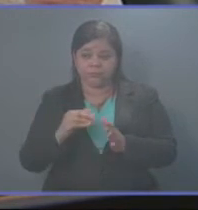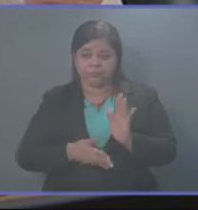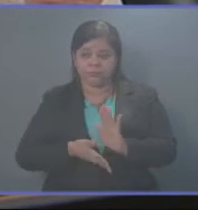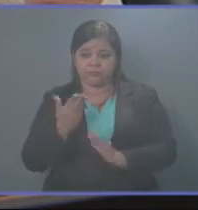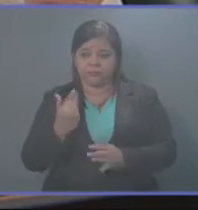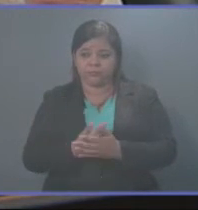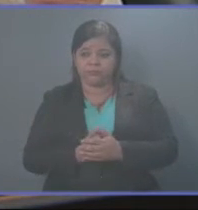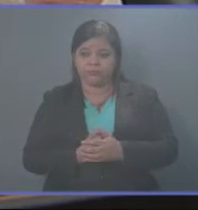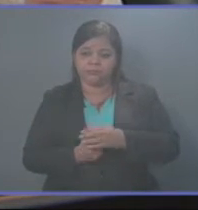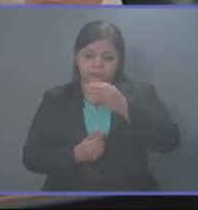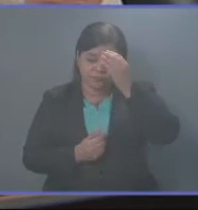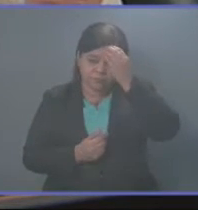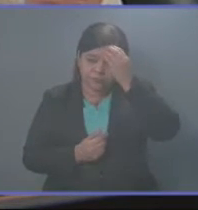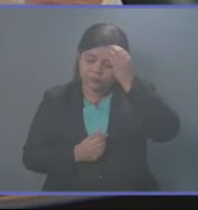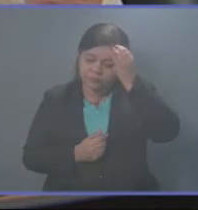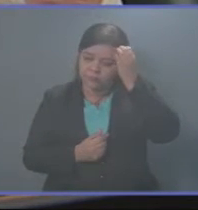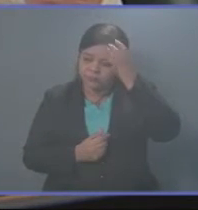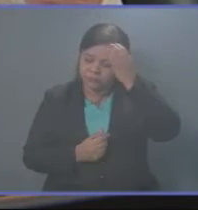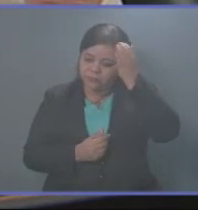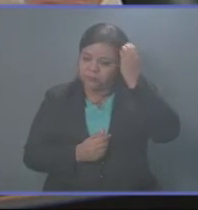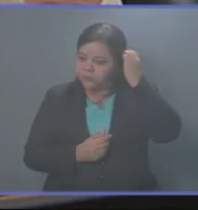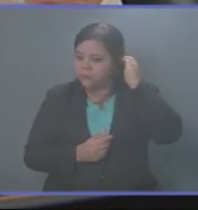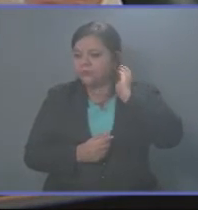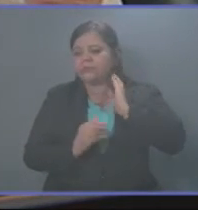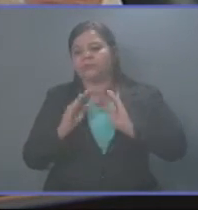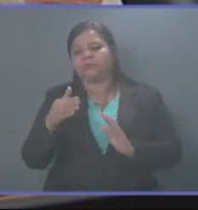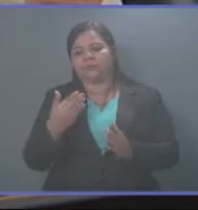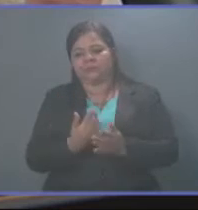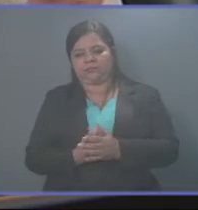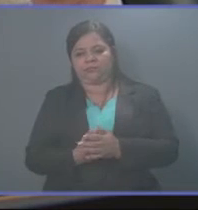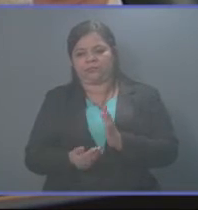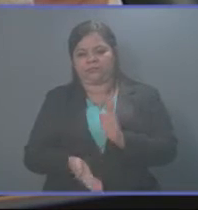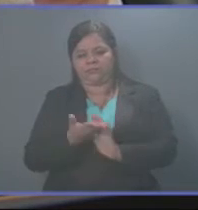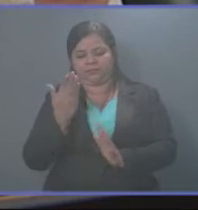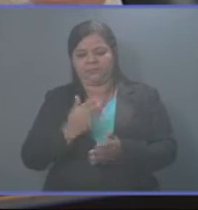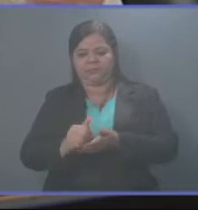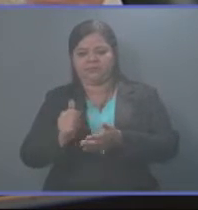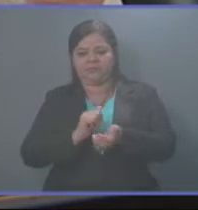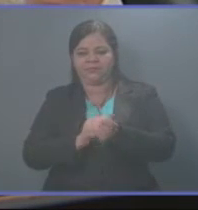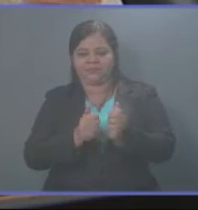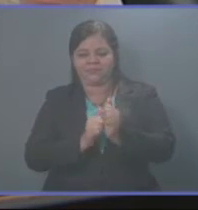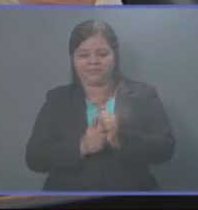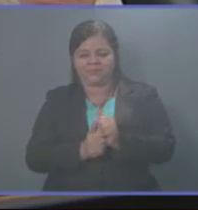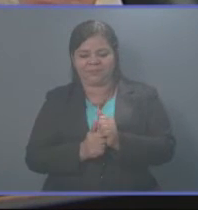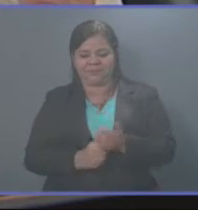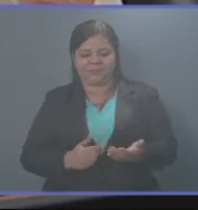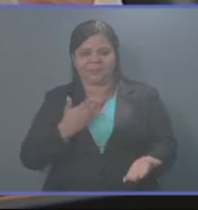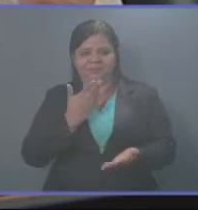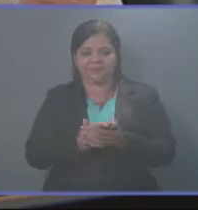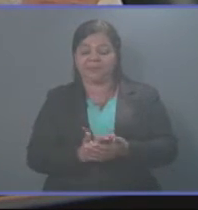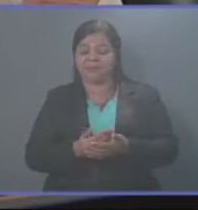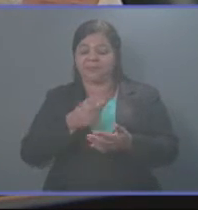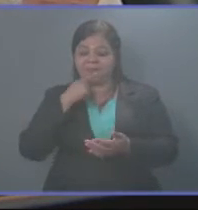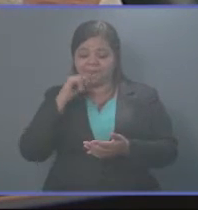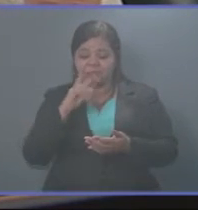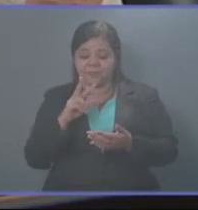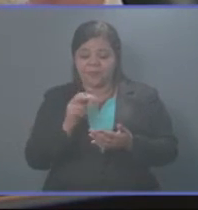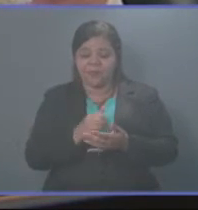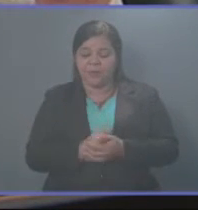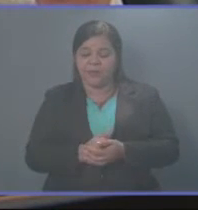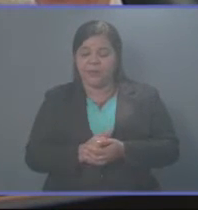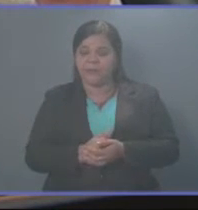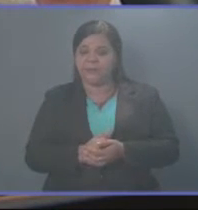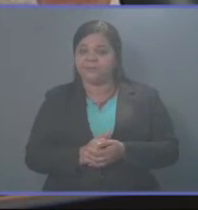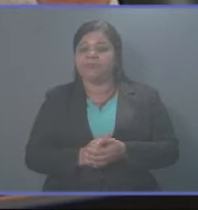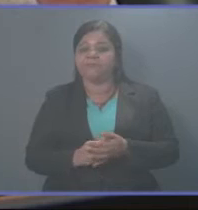por más de una década. La nueva Ley General del Deporte, a propuesta del FMLN, vuelve a